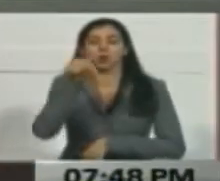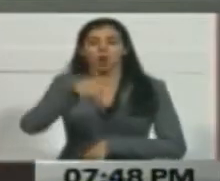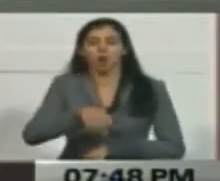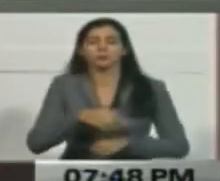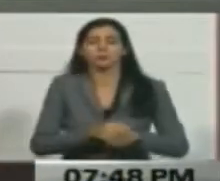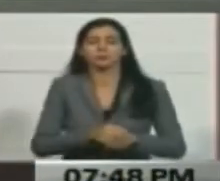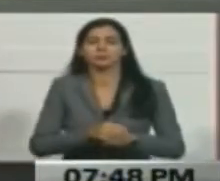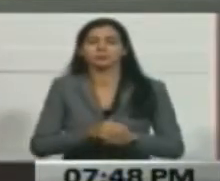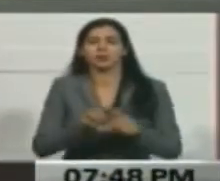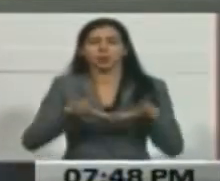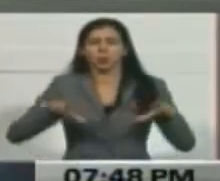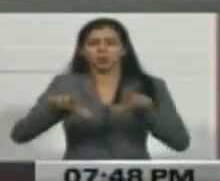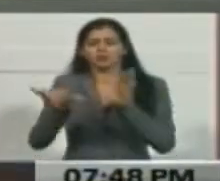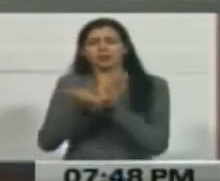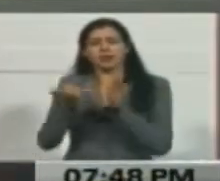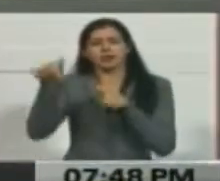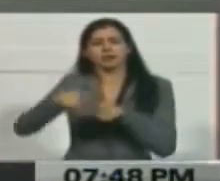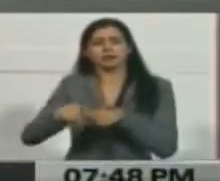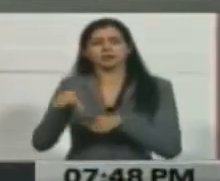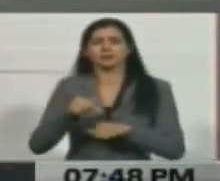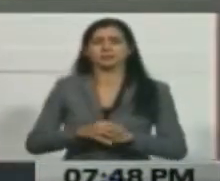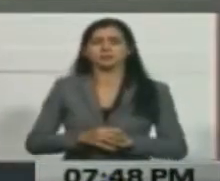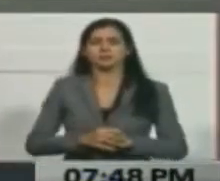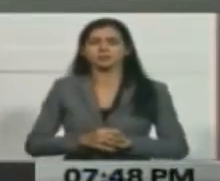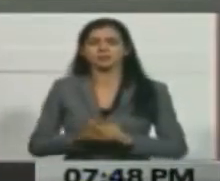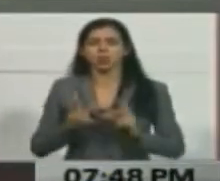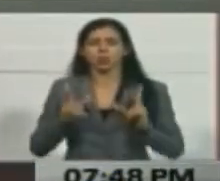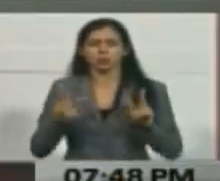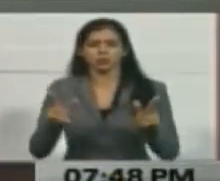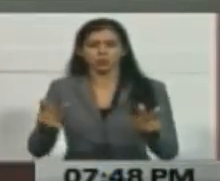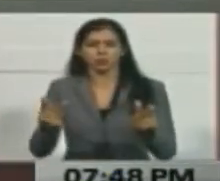Hoy se reunió la MUT en un galpón por aquí cerca.